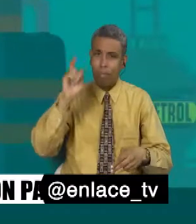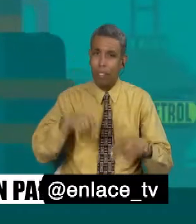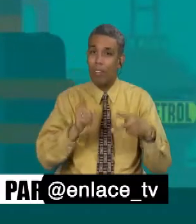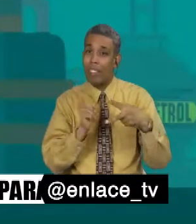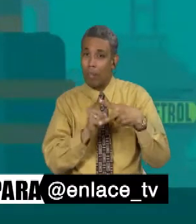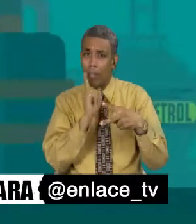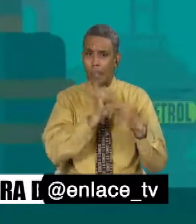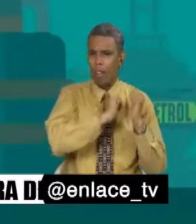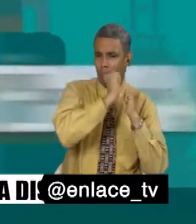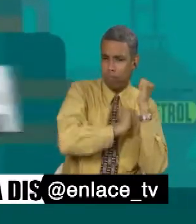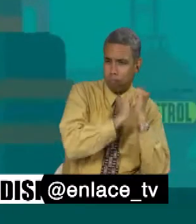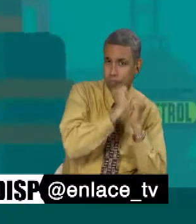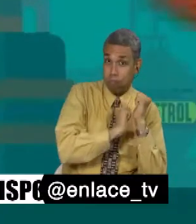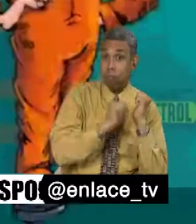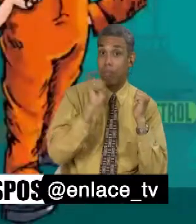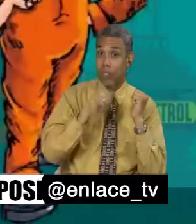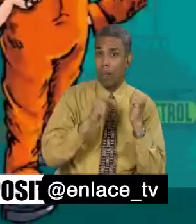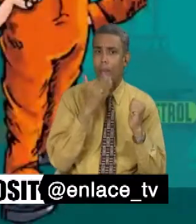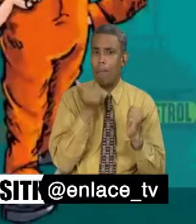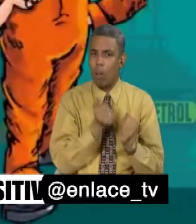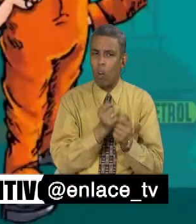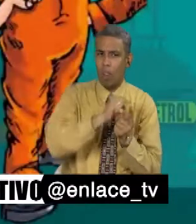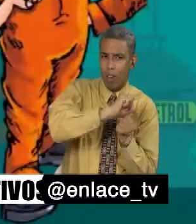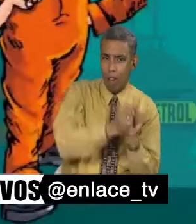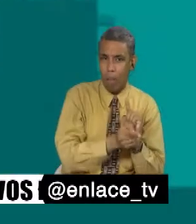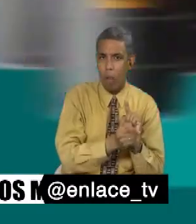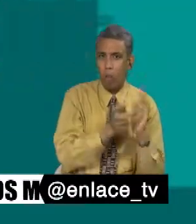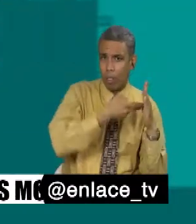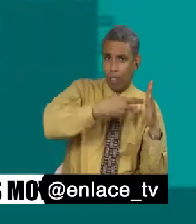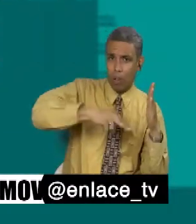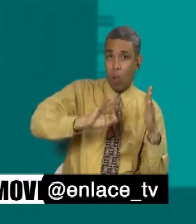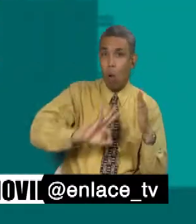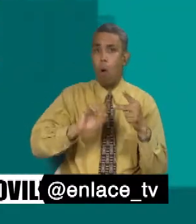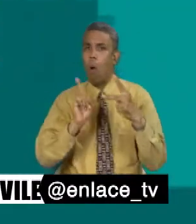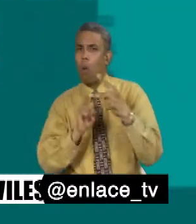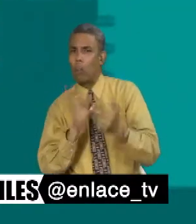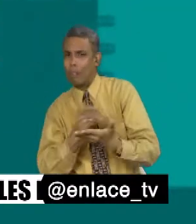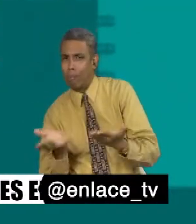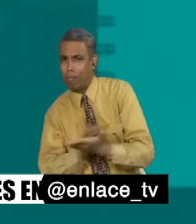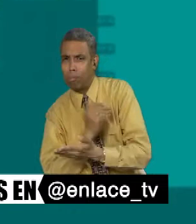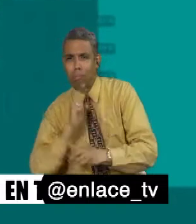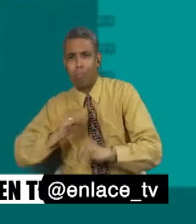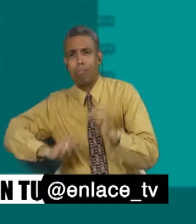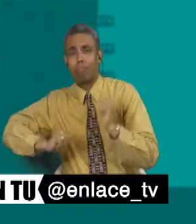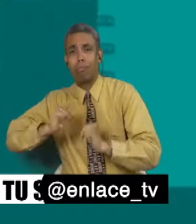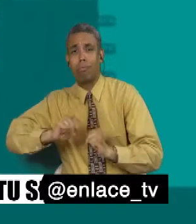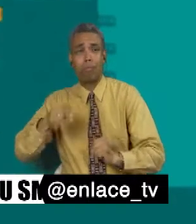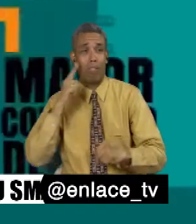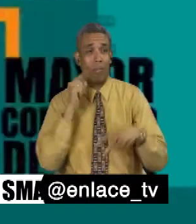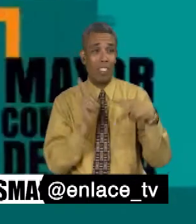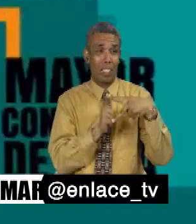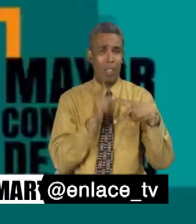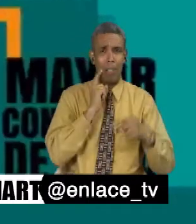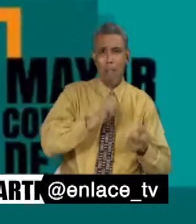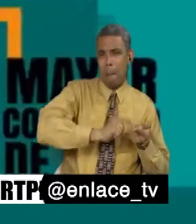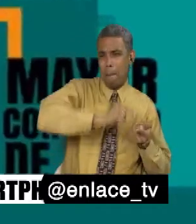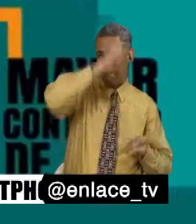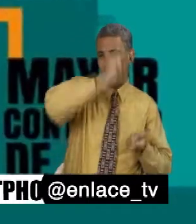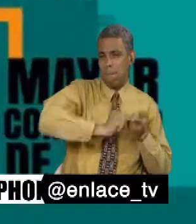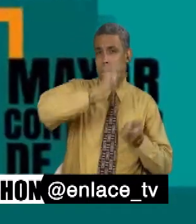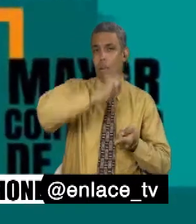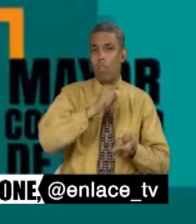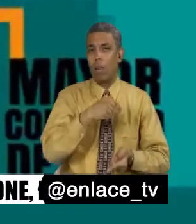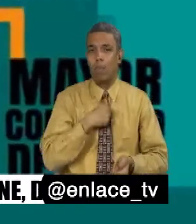cargas o modernizarla. Es una decisión política y técnica. Las cargas continúan siendo de pésima calidad, muy bajo API, mayor contenido de agua y sal,